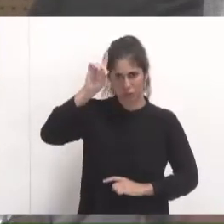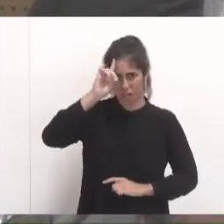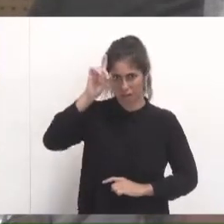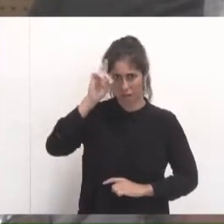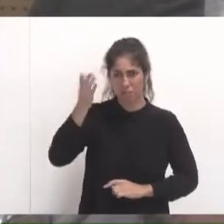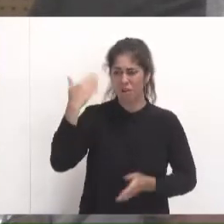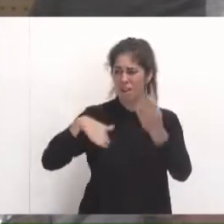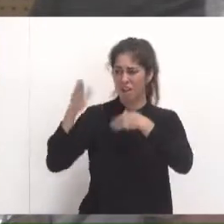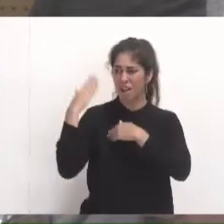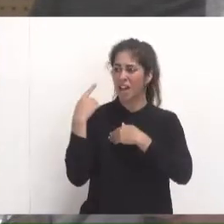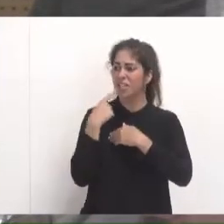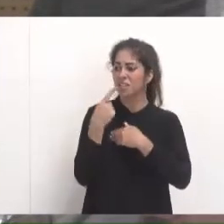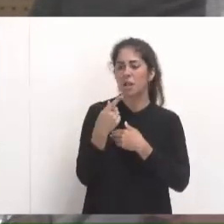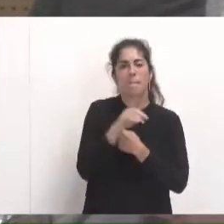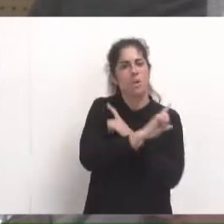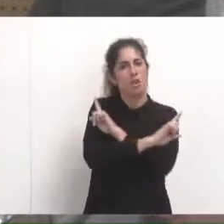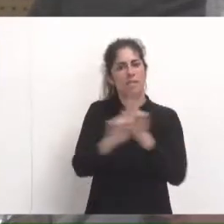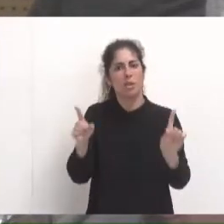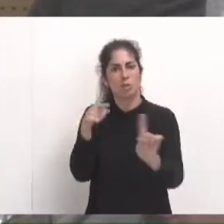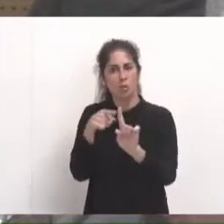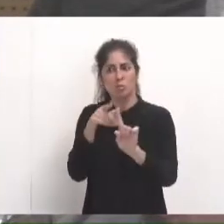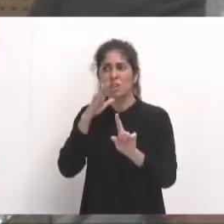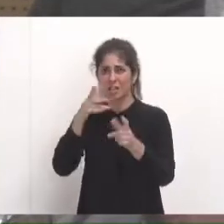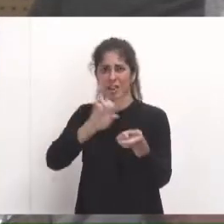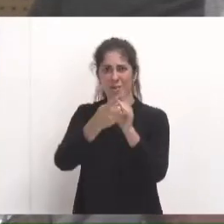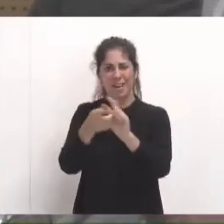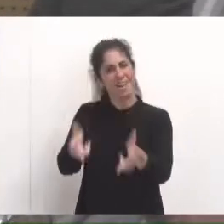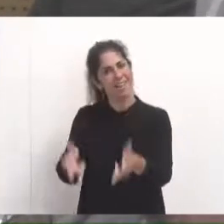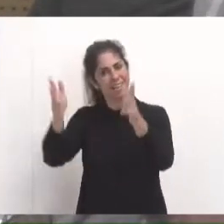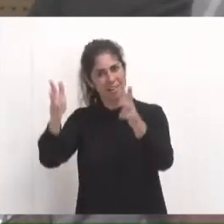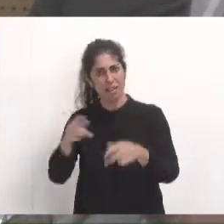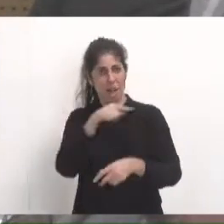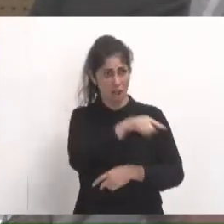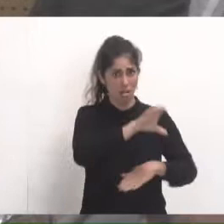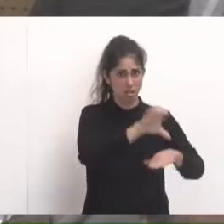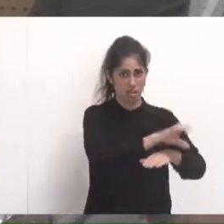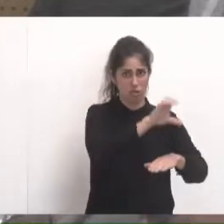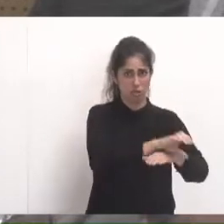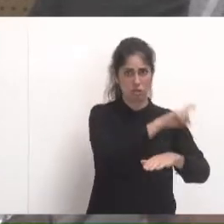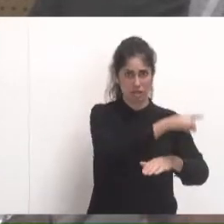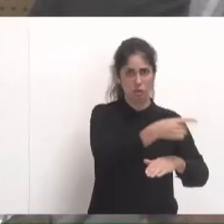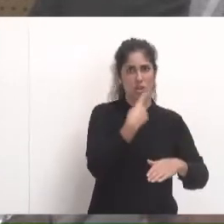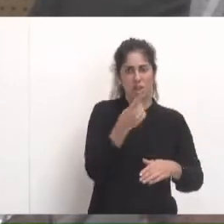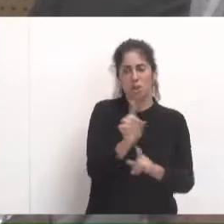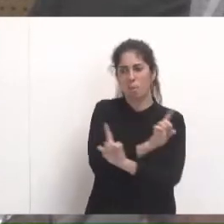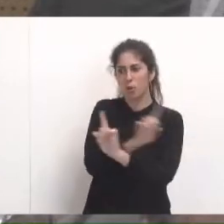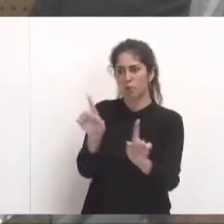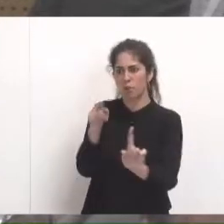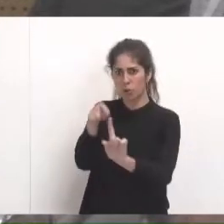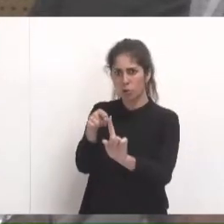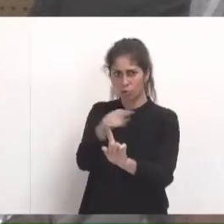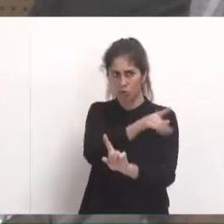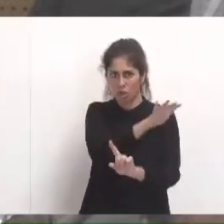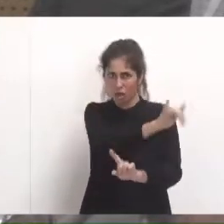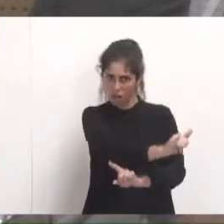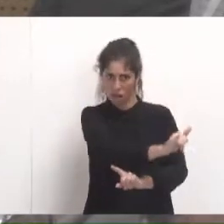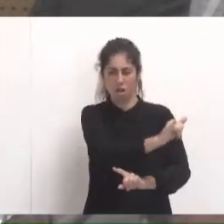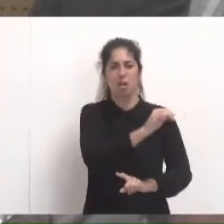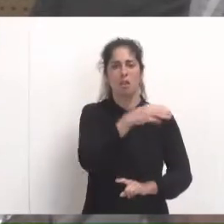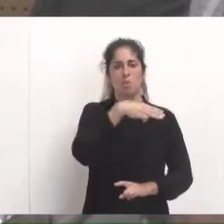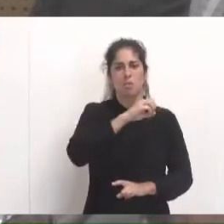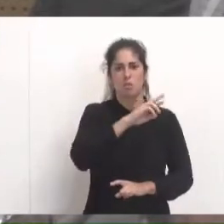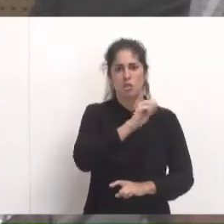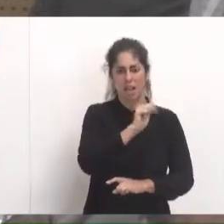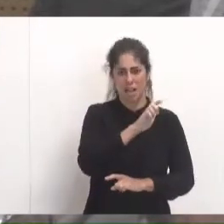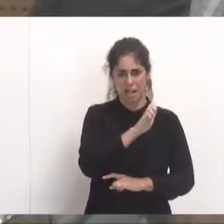una autorización. Aquí tiene usted el consejero que lo denegó, el señor Jesús Morales. Señor Manuel Martínez, usted